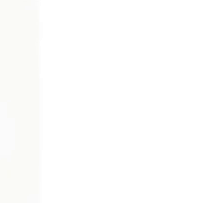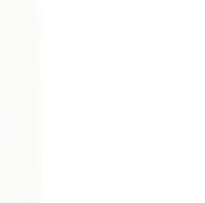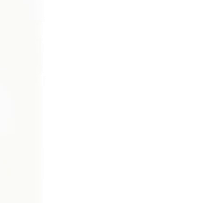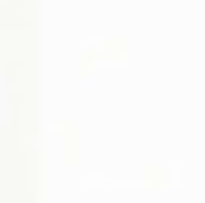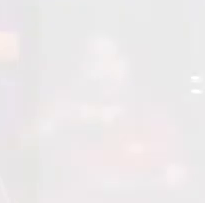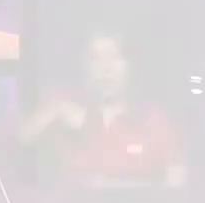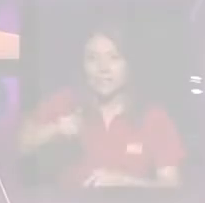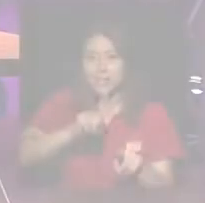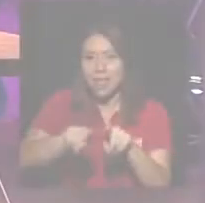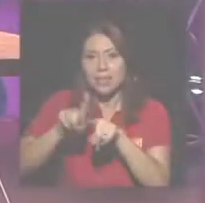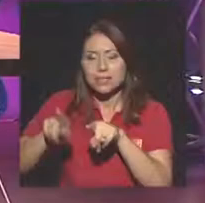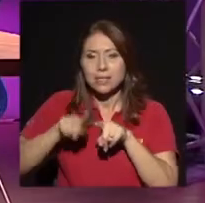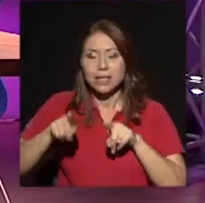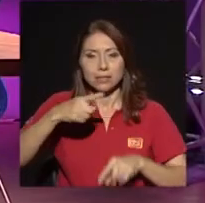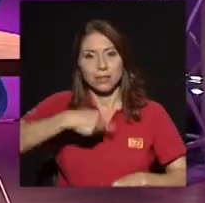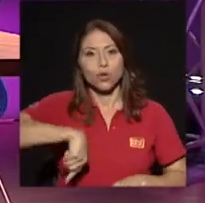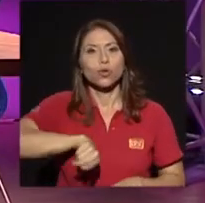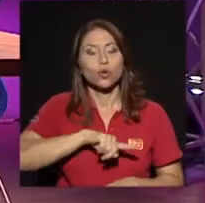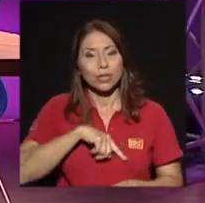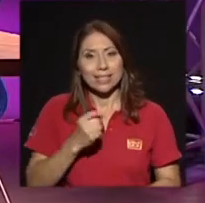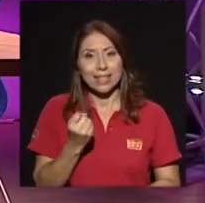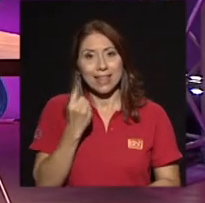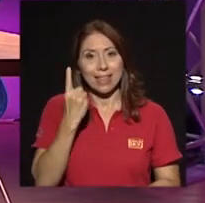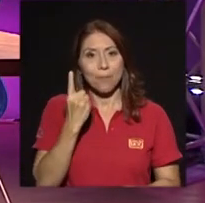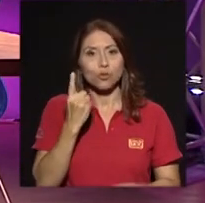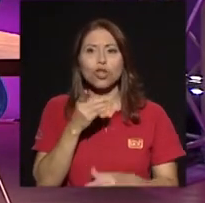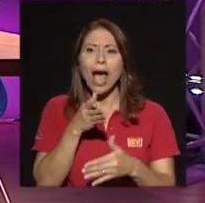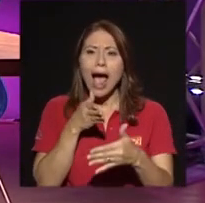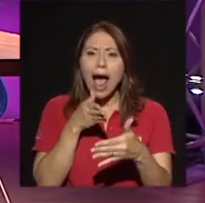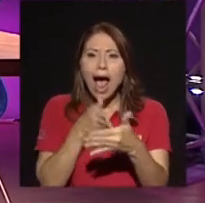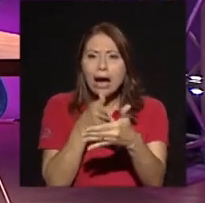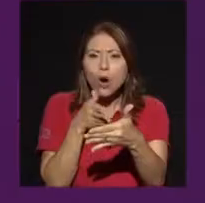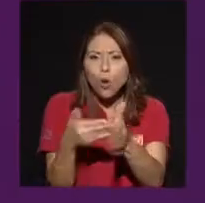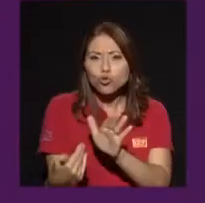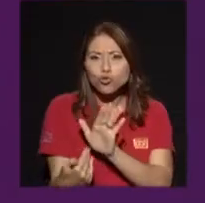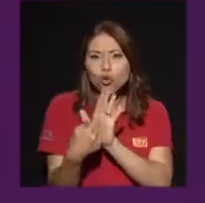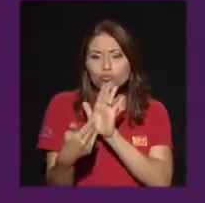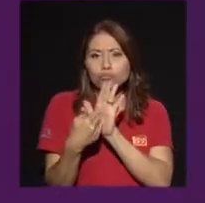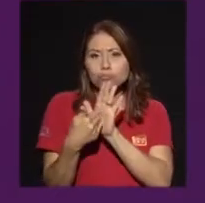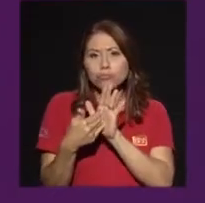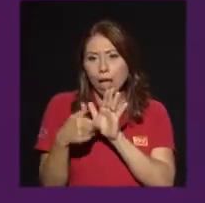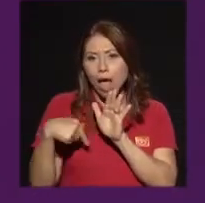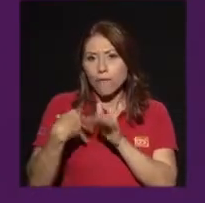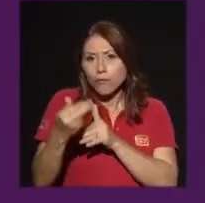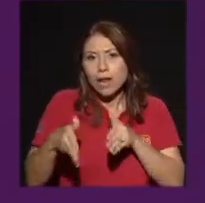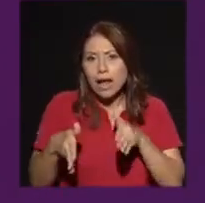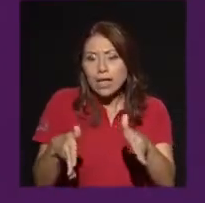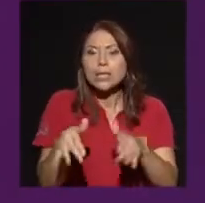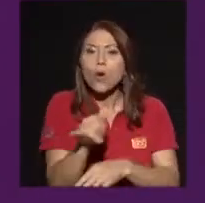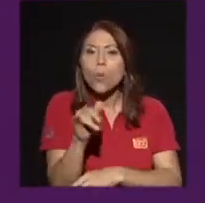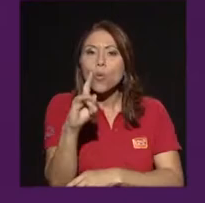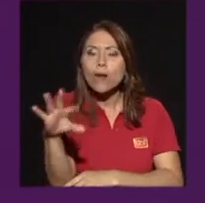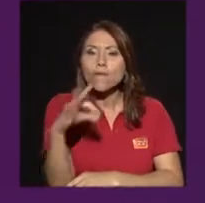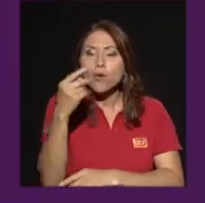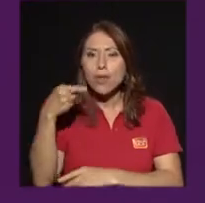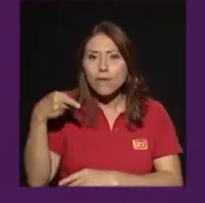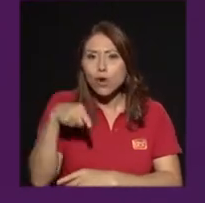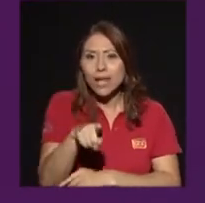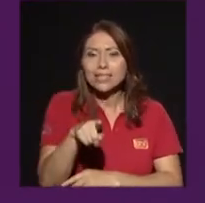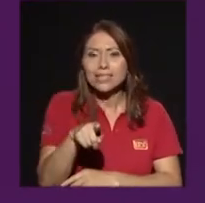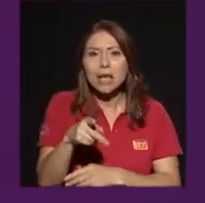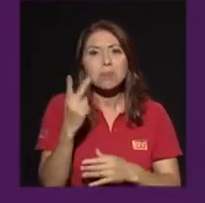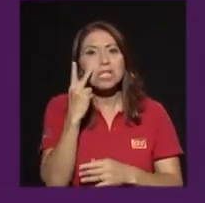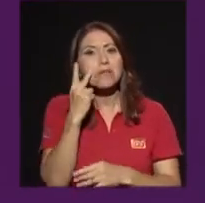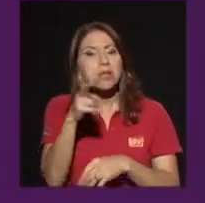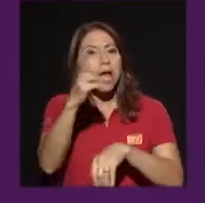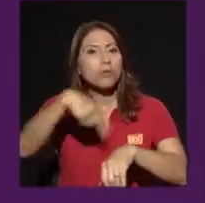violencia. Nosotras entendemos el acoso como una de estas formas, bueno, el acoso callejero como una de estas formas de violencia naturalizada dentro